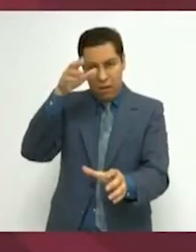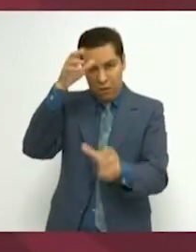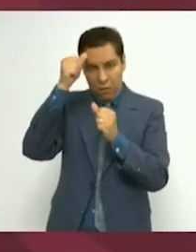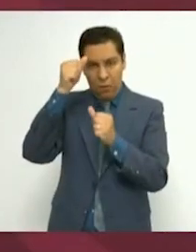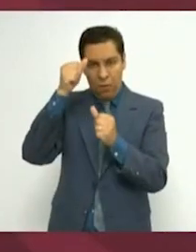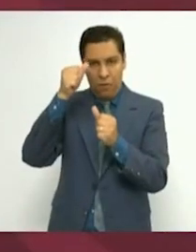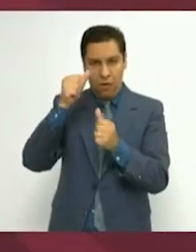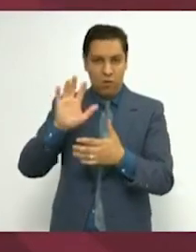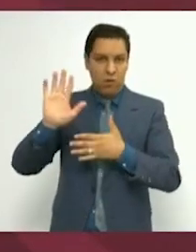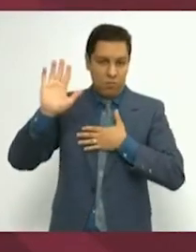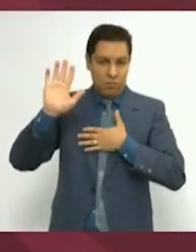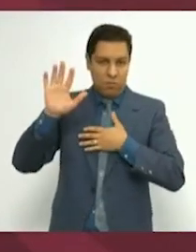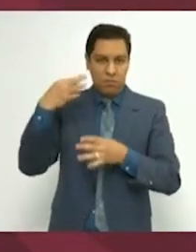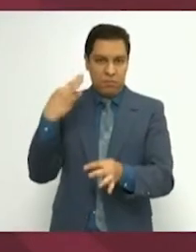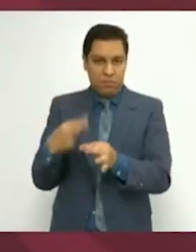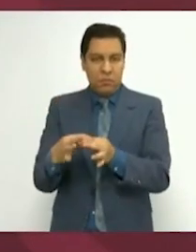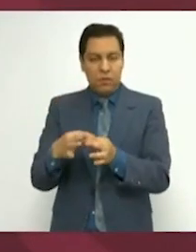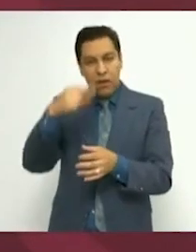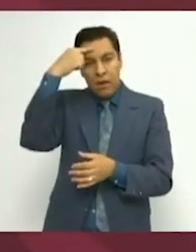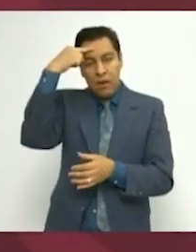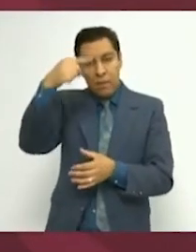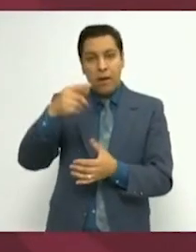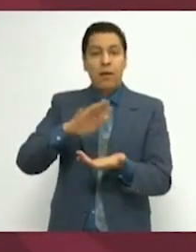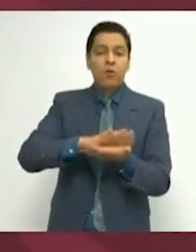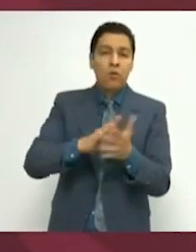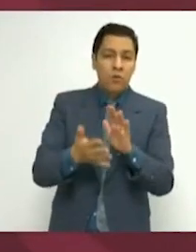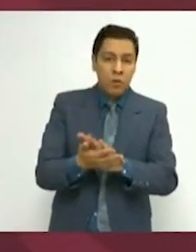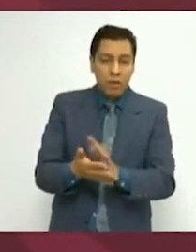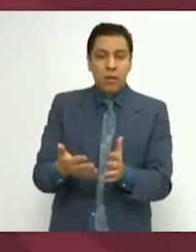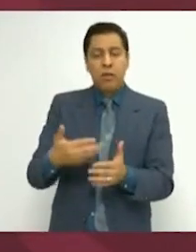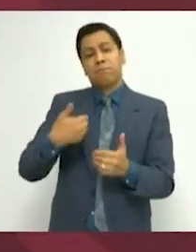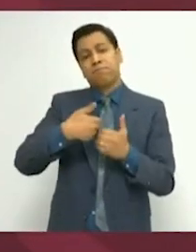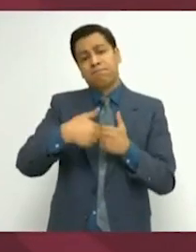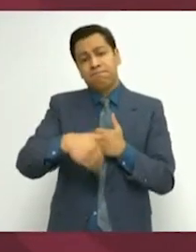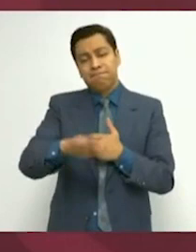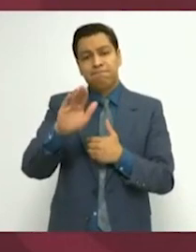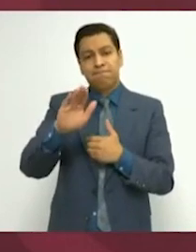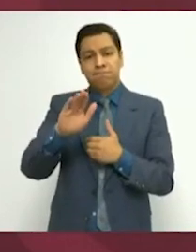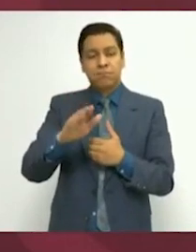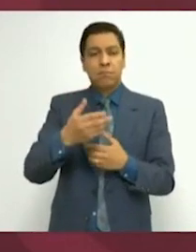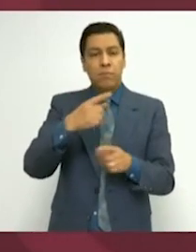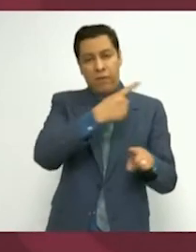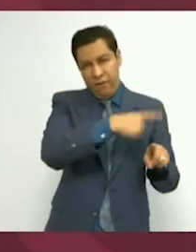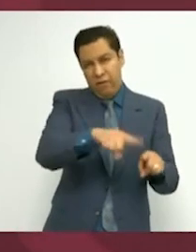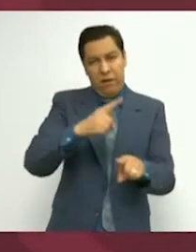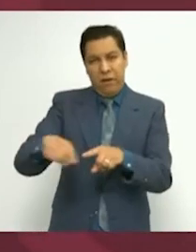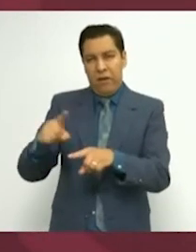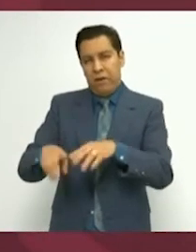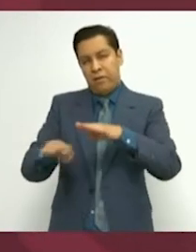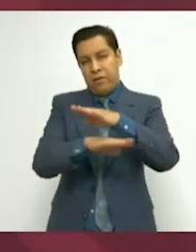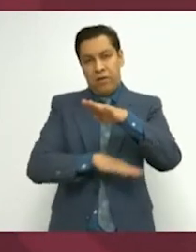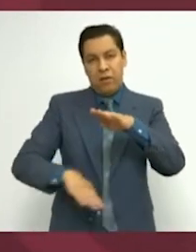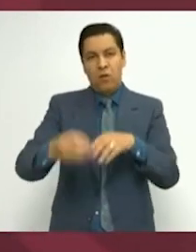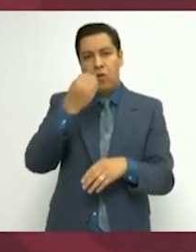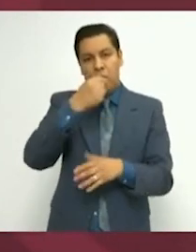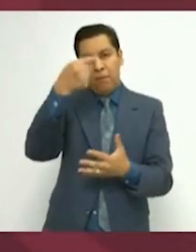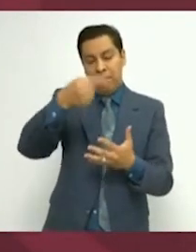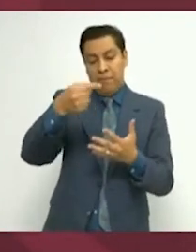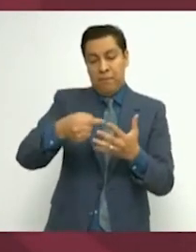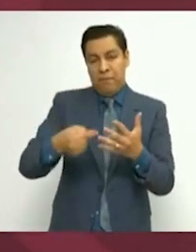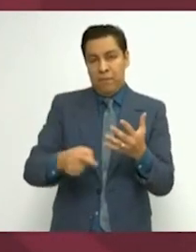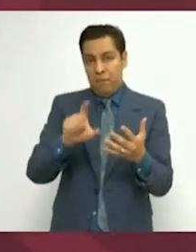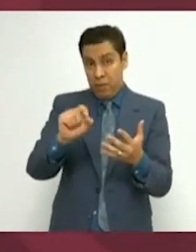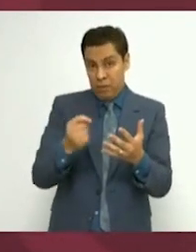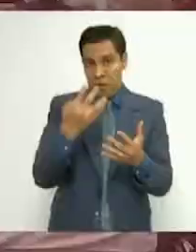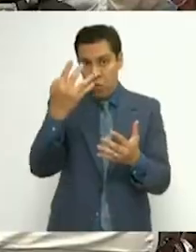aumento de precio en 24 alimentos básicos. No va a haber